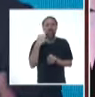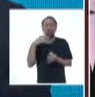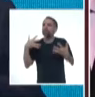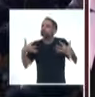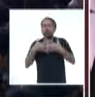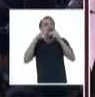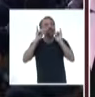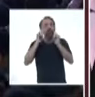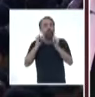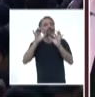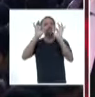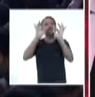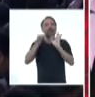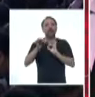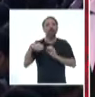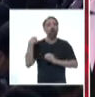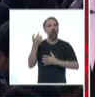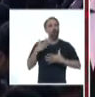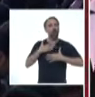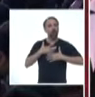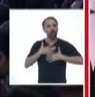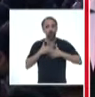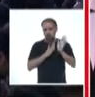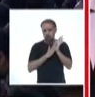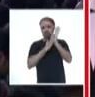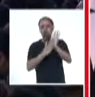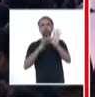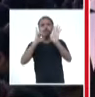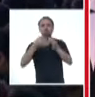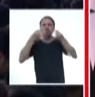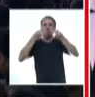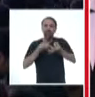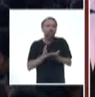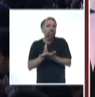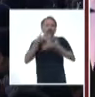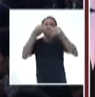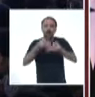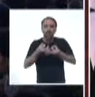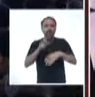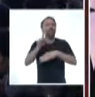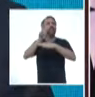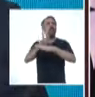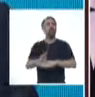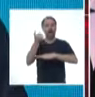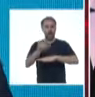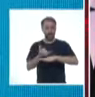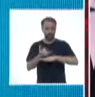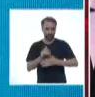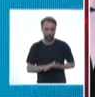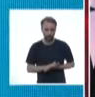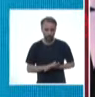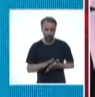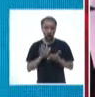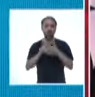educación hay posibilidades va poniendo seguridad y orden a esa seguridad es a la que apostamos